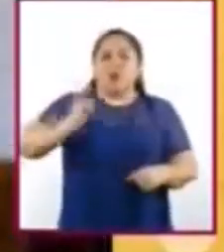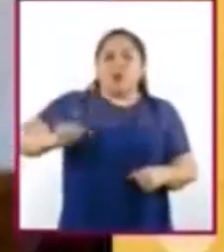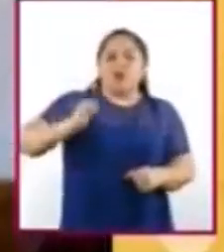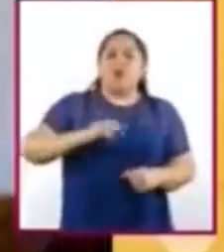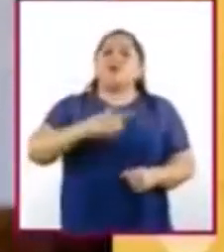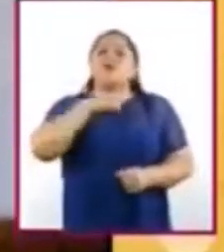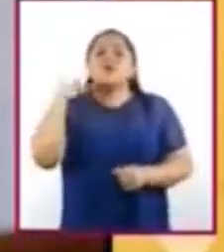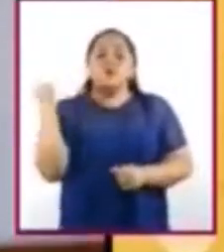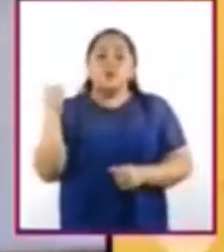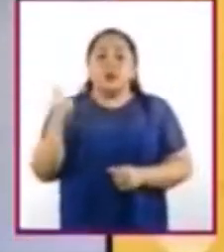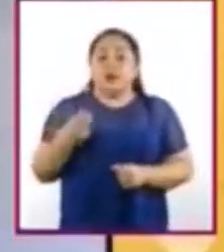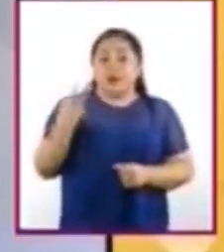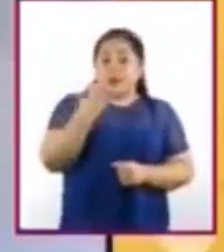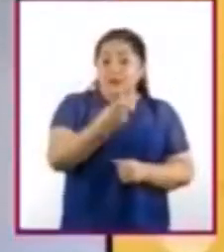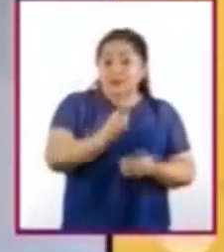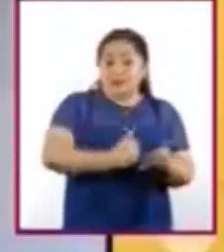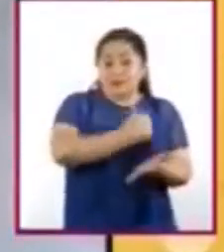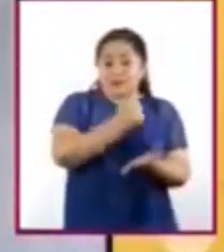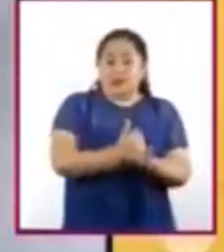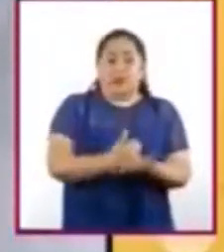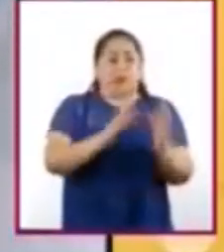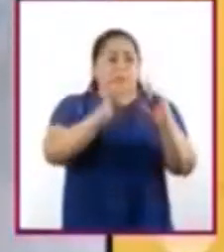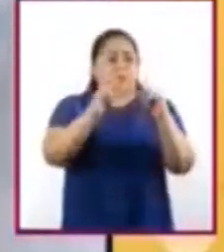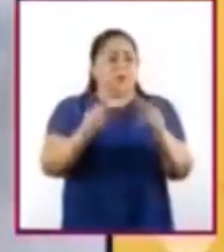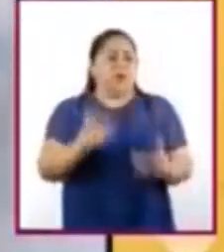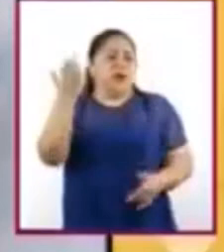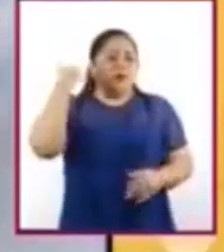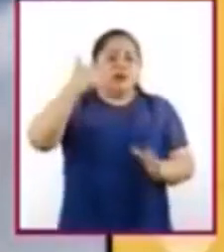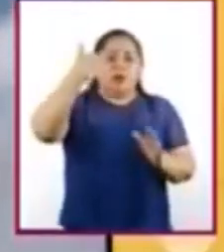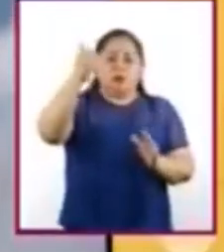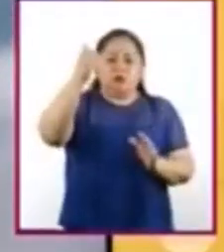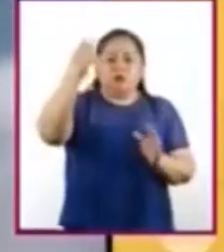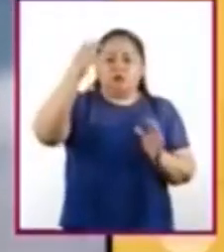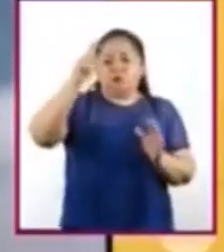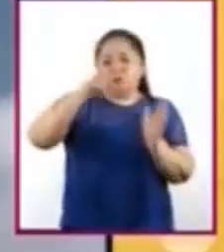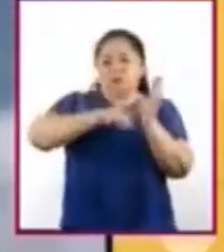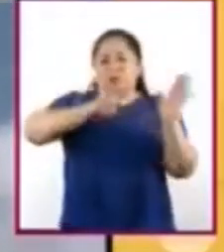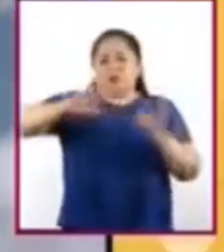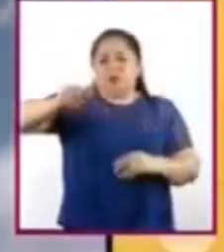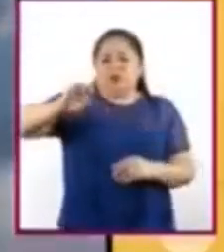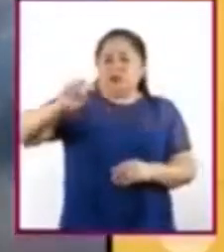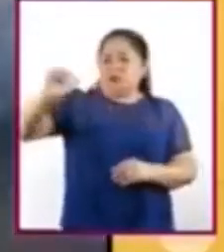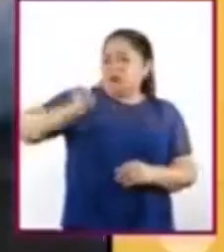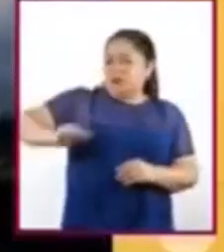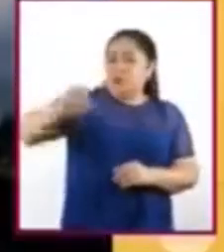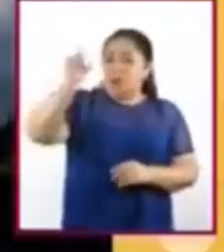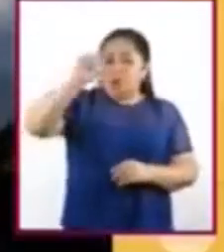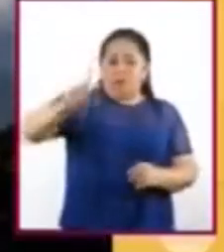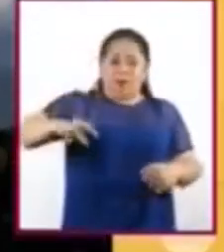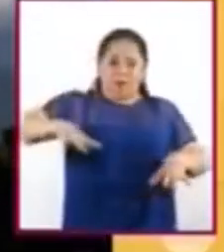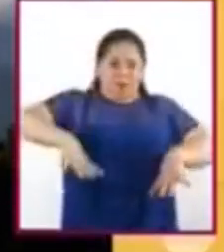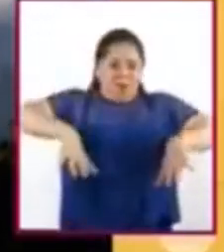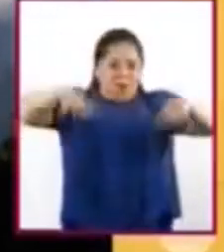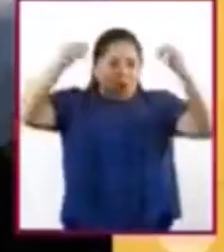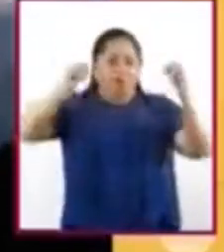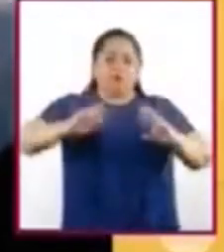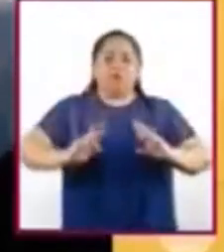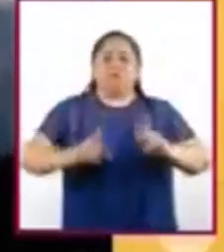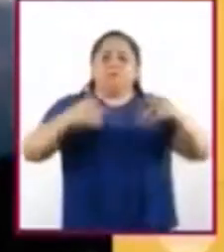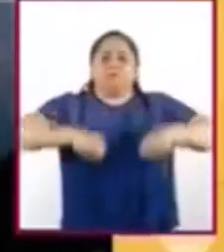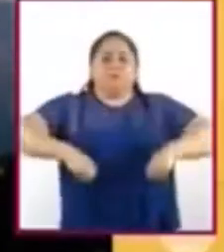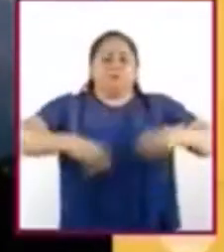Roma. Esta ciudad fue destruida en agosto del año 79 de nuestra era, cuando el volcán Vesubio hizo